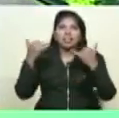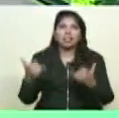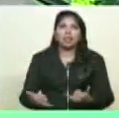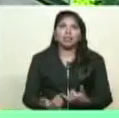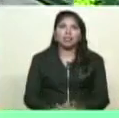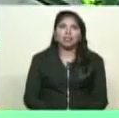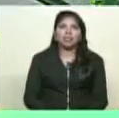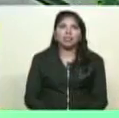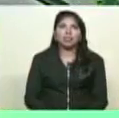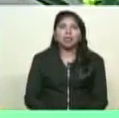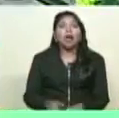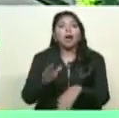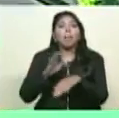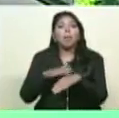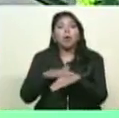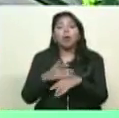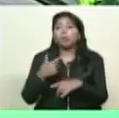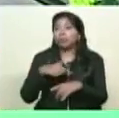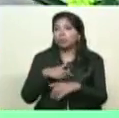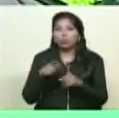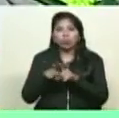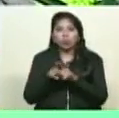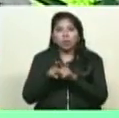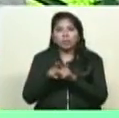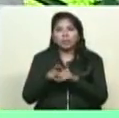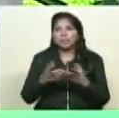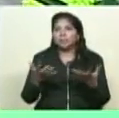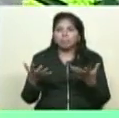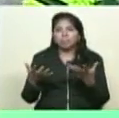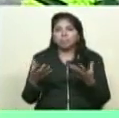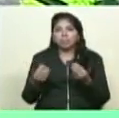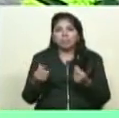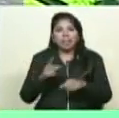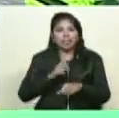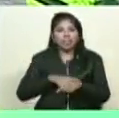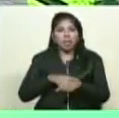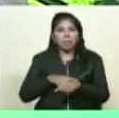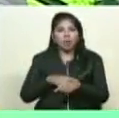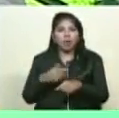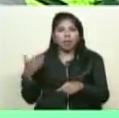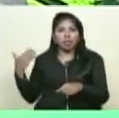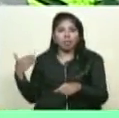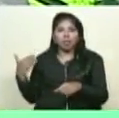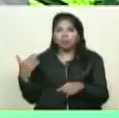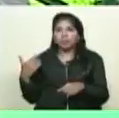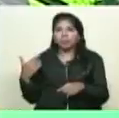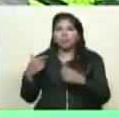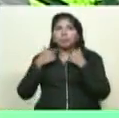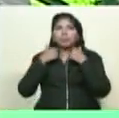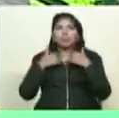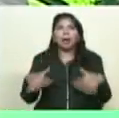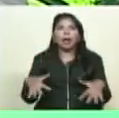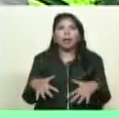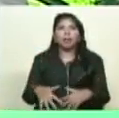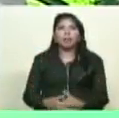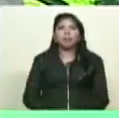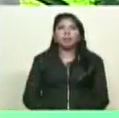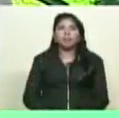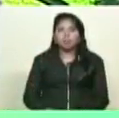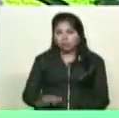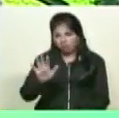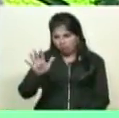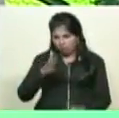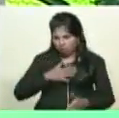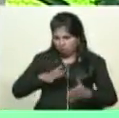Porque nosotros nos estamos recuperando. Estamos recuperando el tiempo perdido. No se desesperen, camarada. Quédese